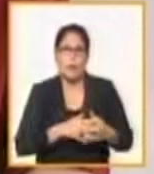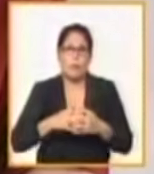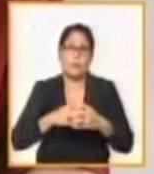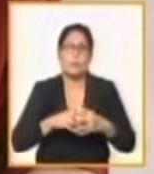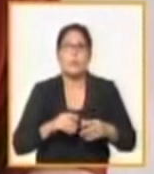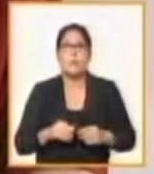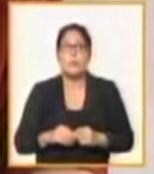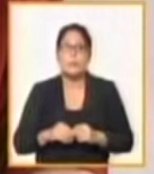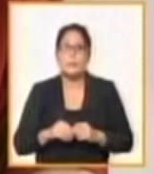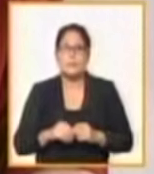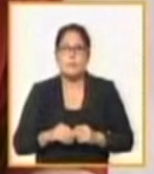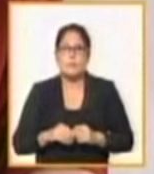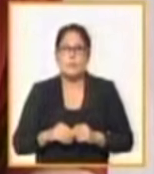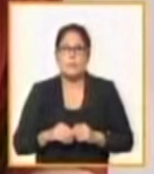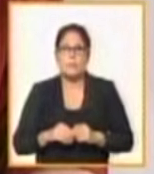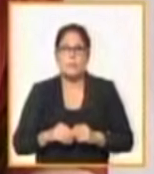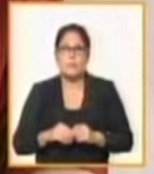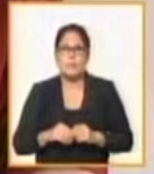otros mundos,